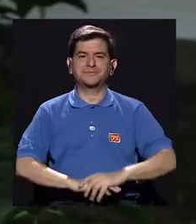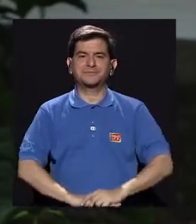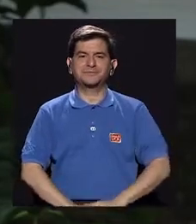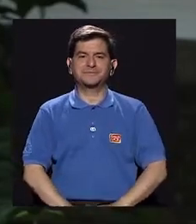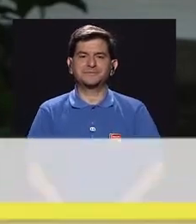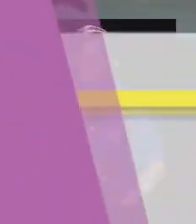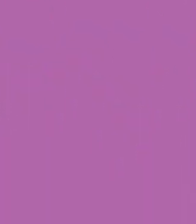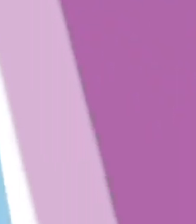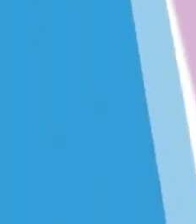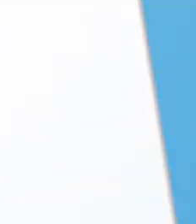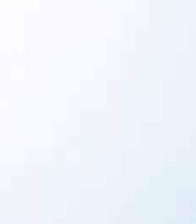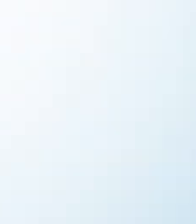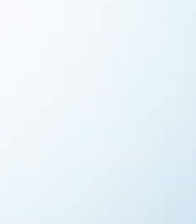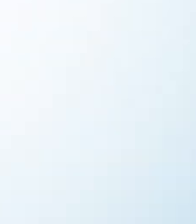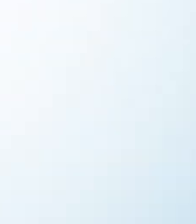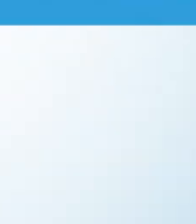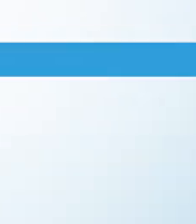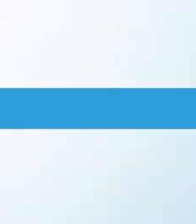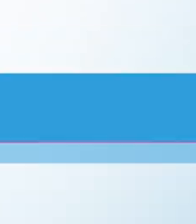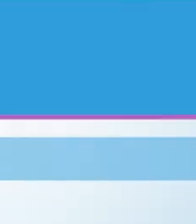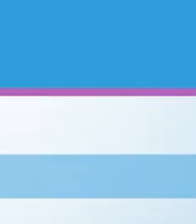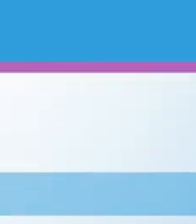Mejor.